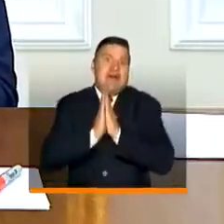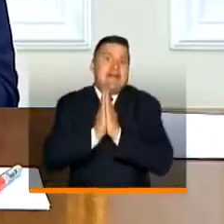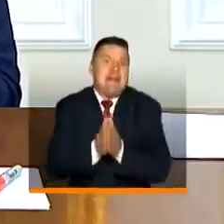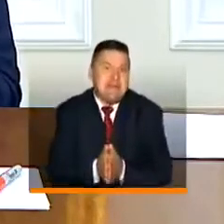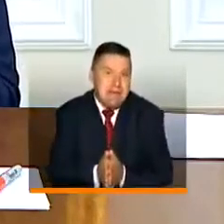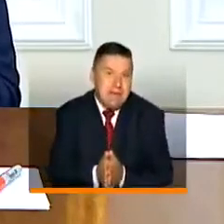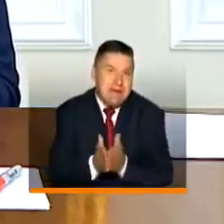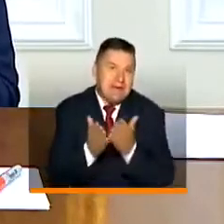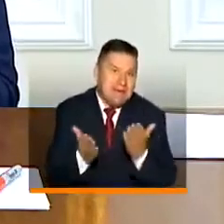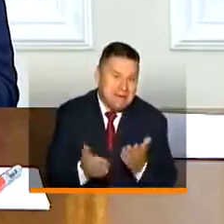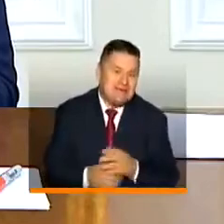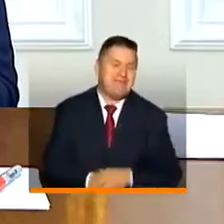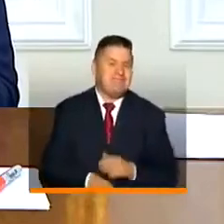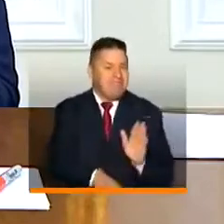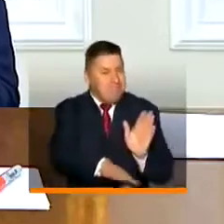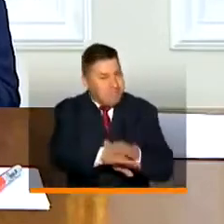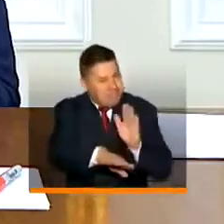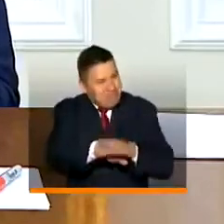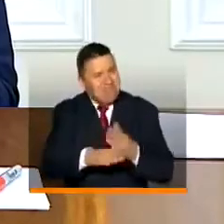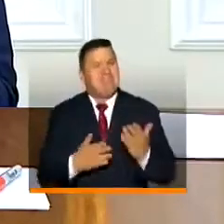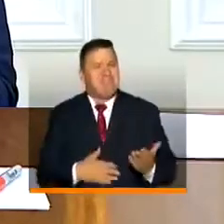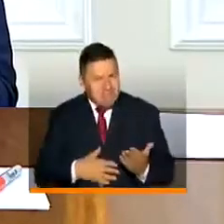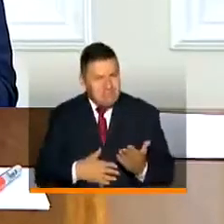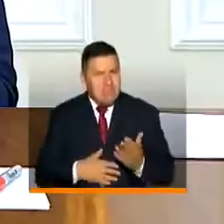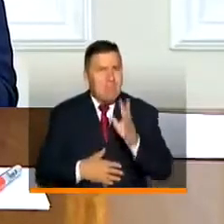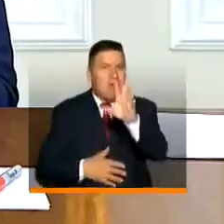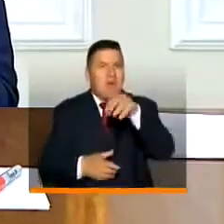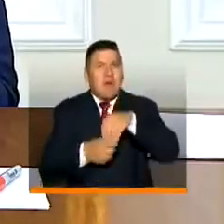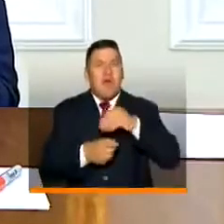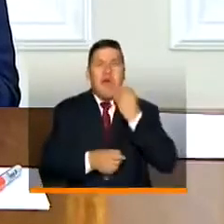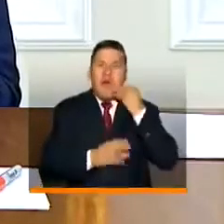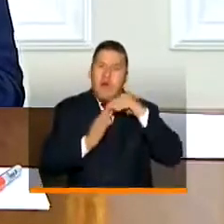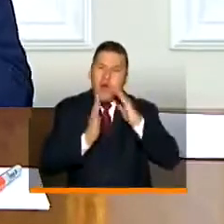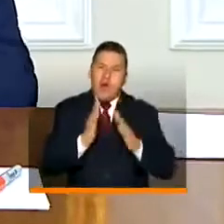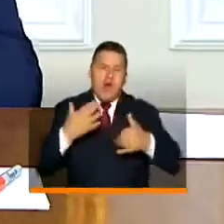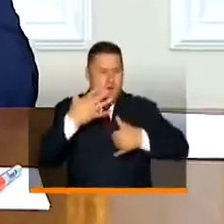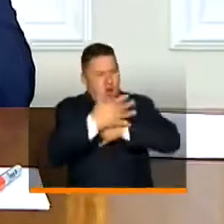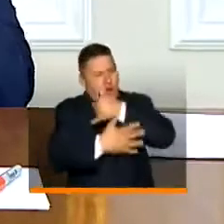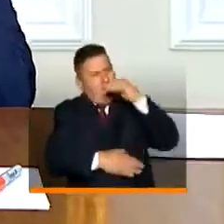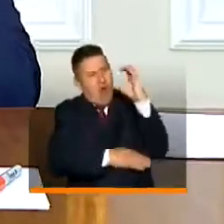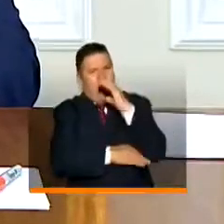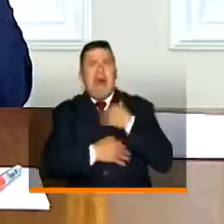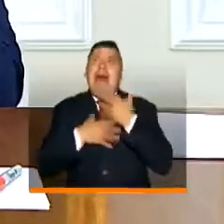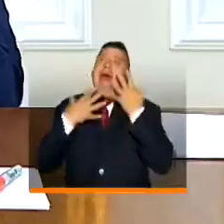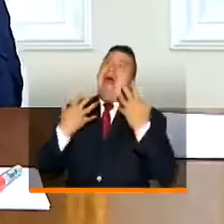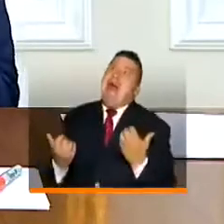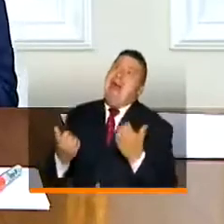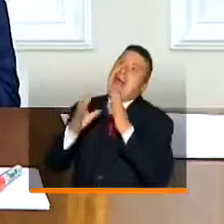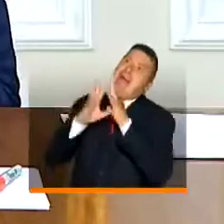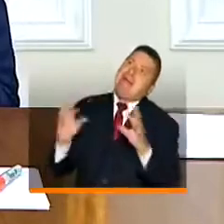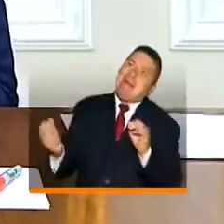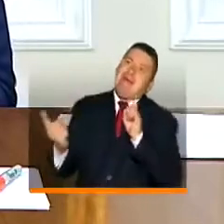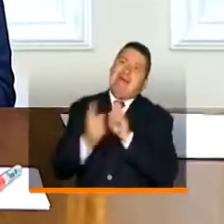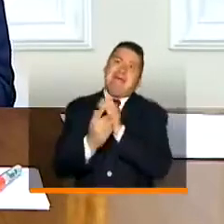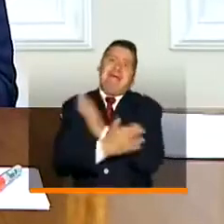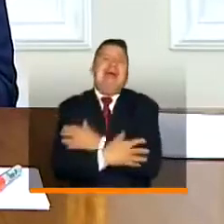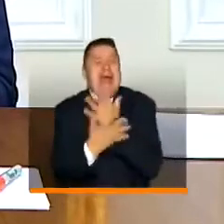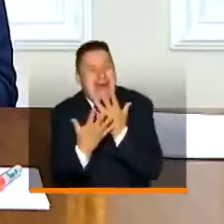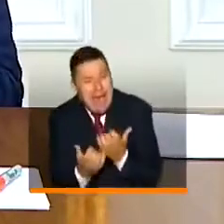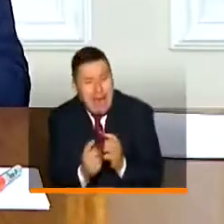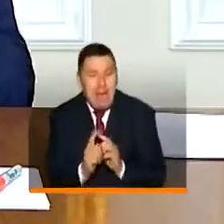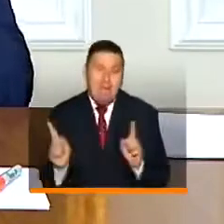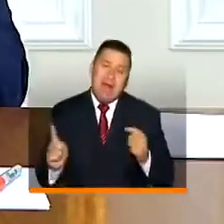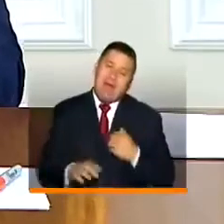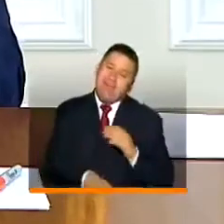país. También haciendo un llamado a todos los hogares colombianos. Todos queremos reunirnos, encontrarnos con los seres queridos,